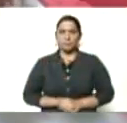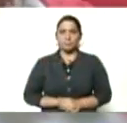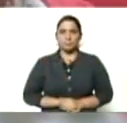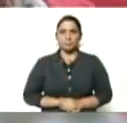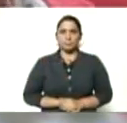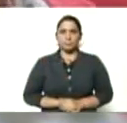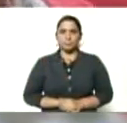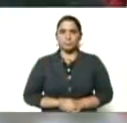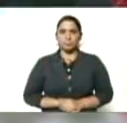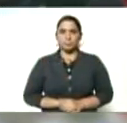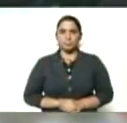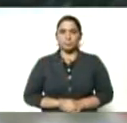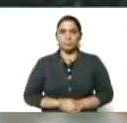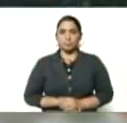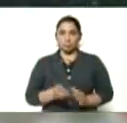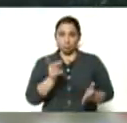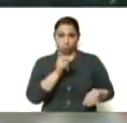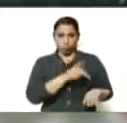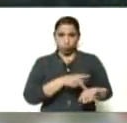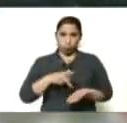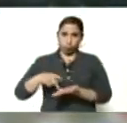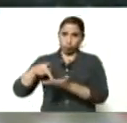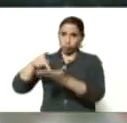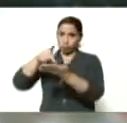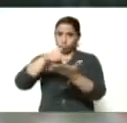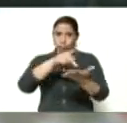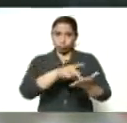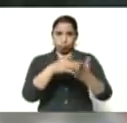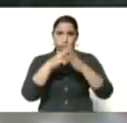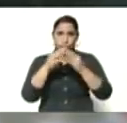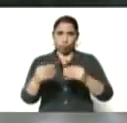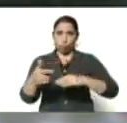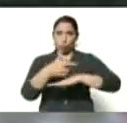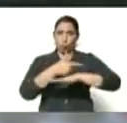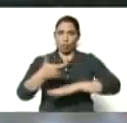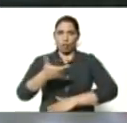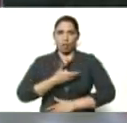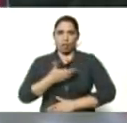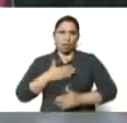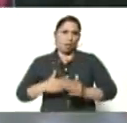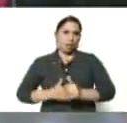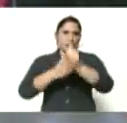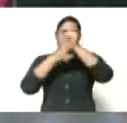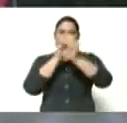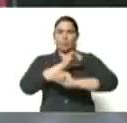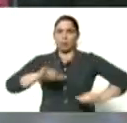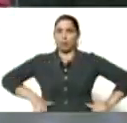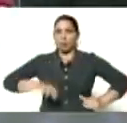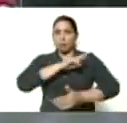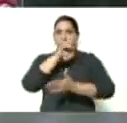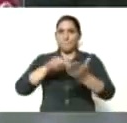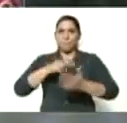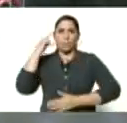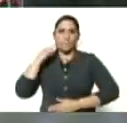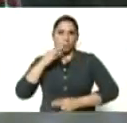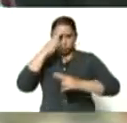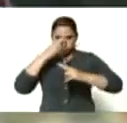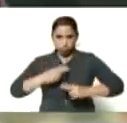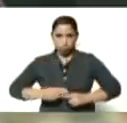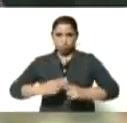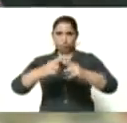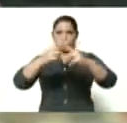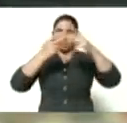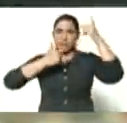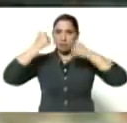la presencia de los cuadros revolucionarios, la presencia de los líderes de la Fuerza Armada en homenaje a nuestro